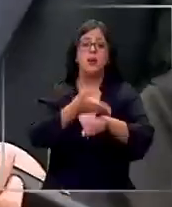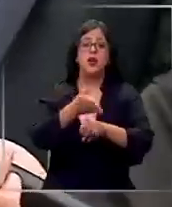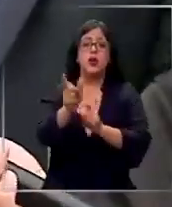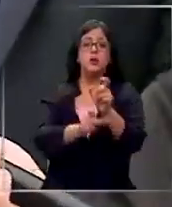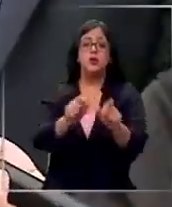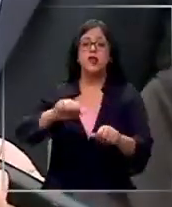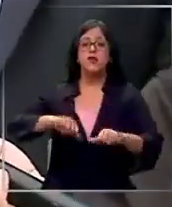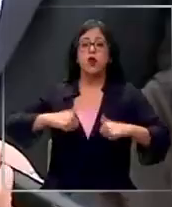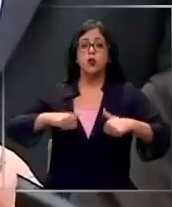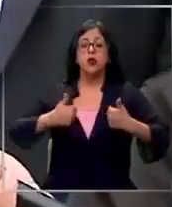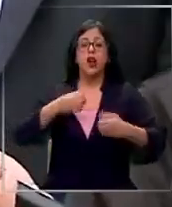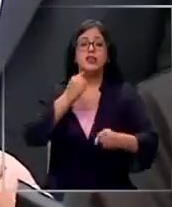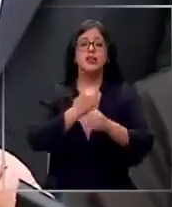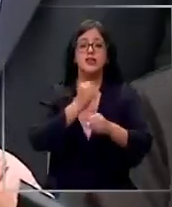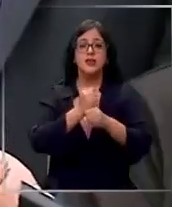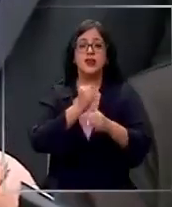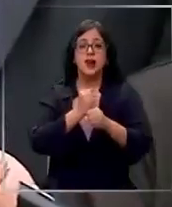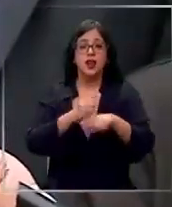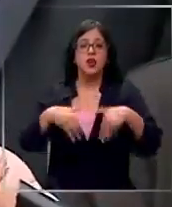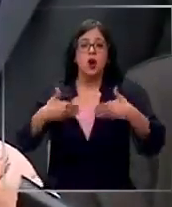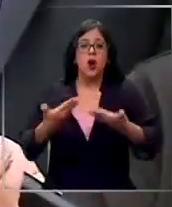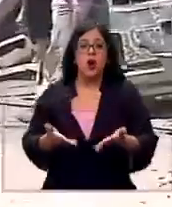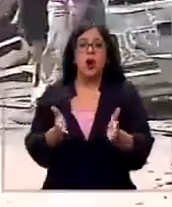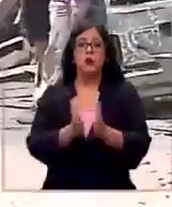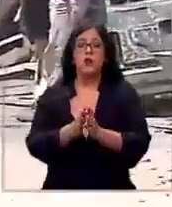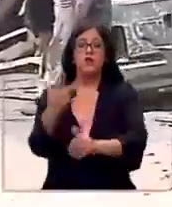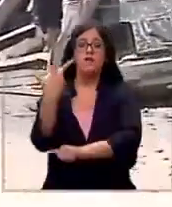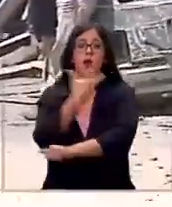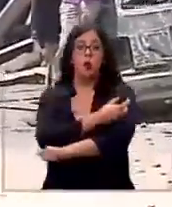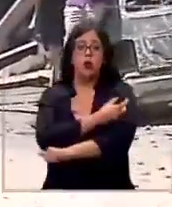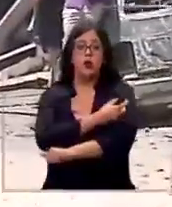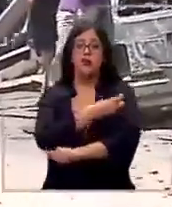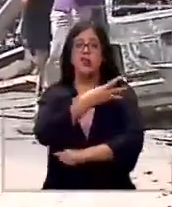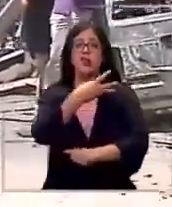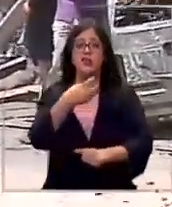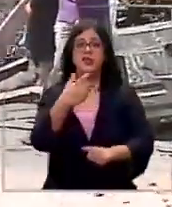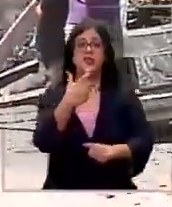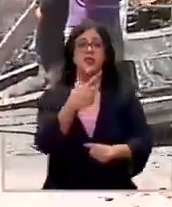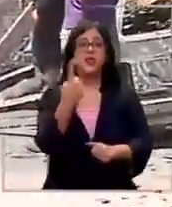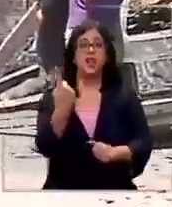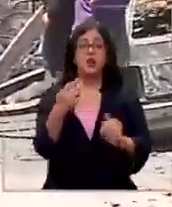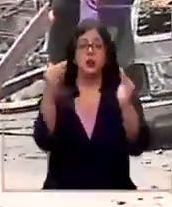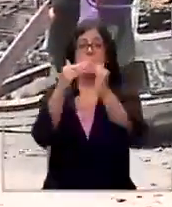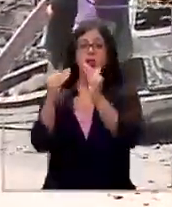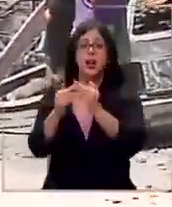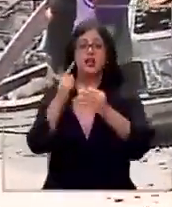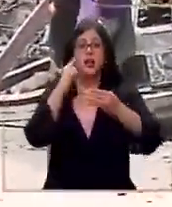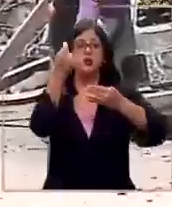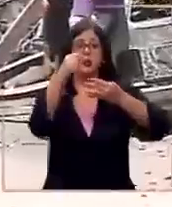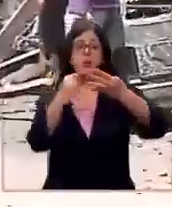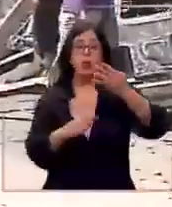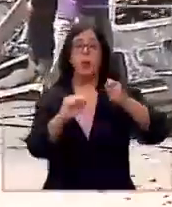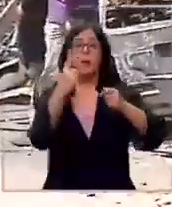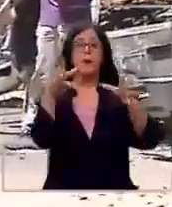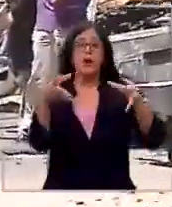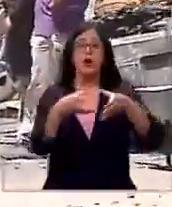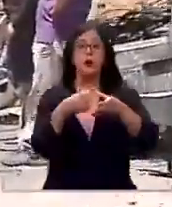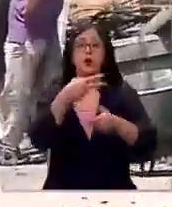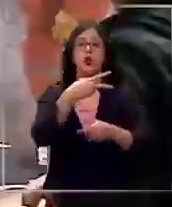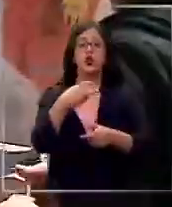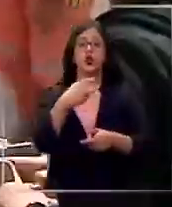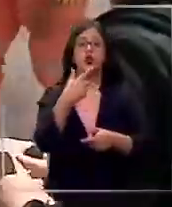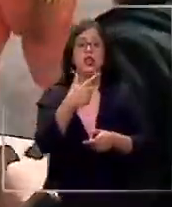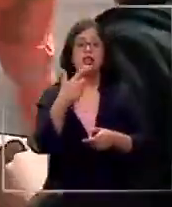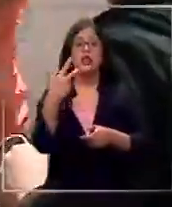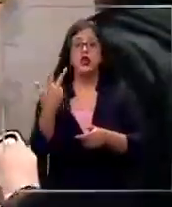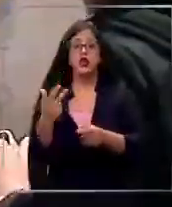y a las personas que están trabajando a que se vacunen. De los 371 hogares catastrados hasta ahora, un primer grupo de